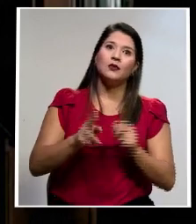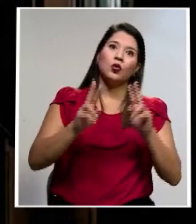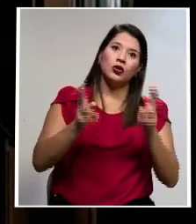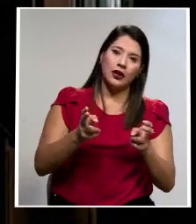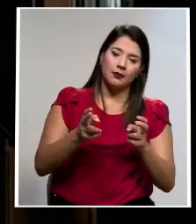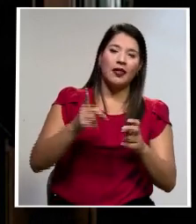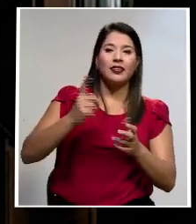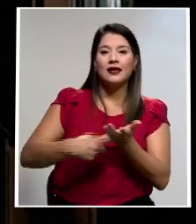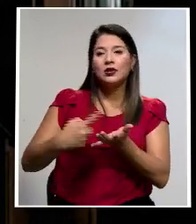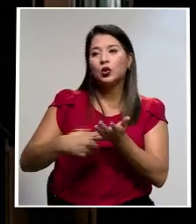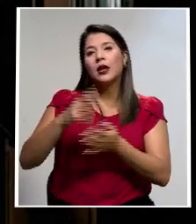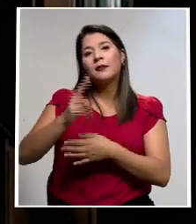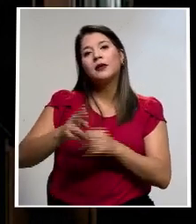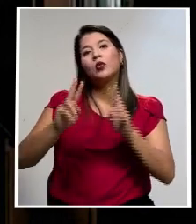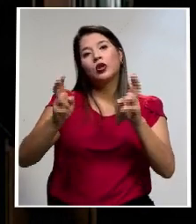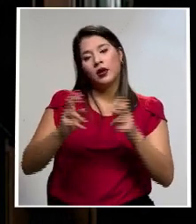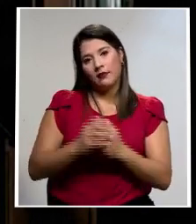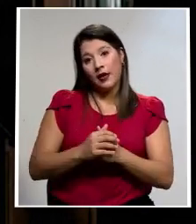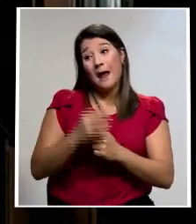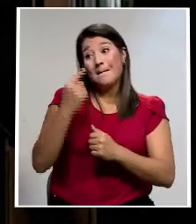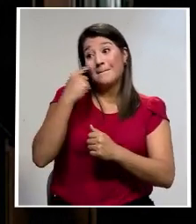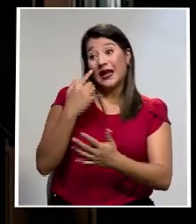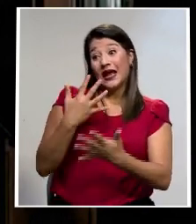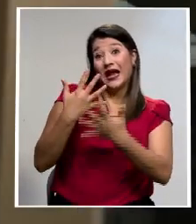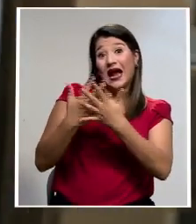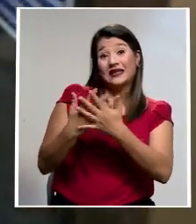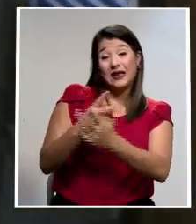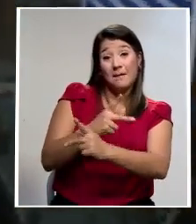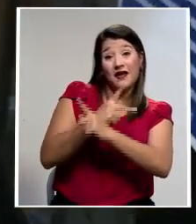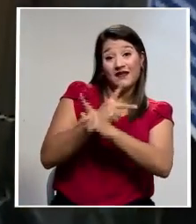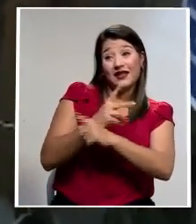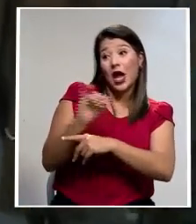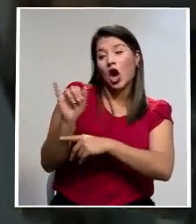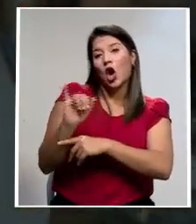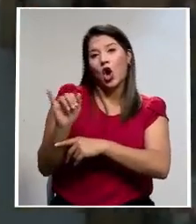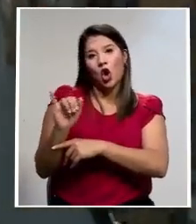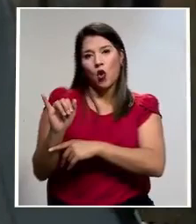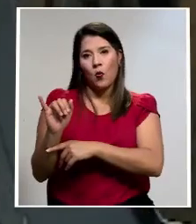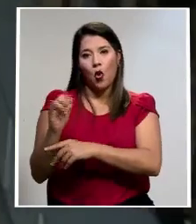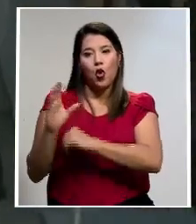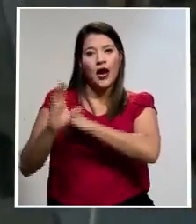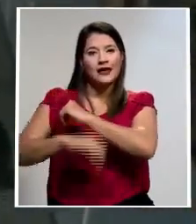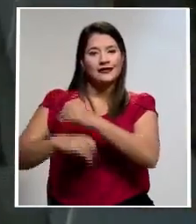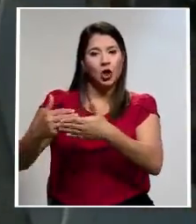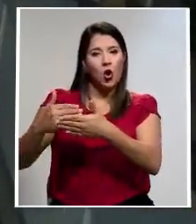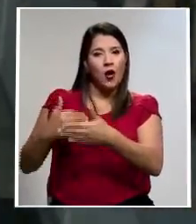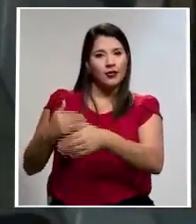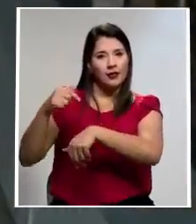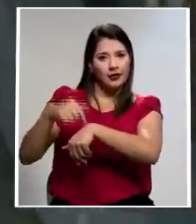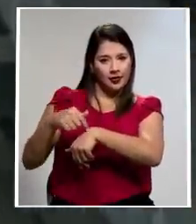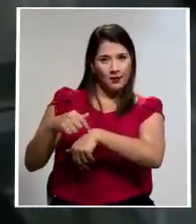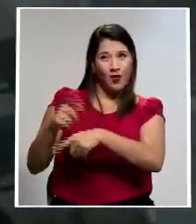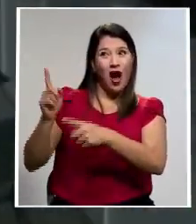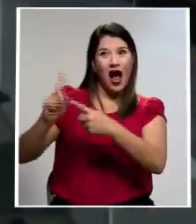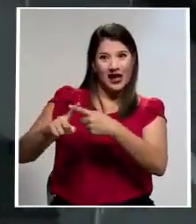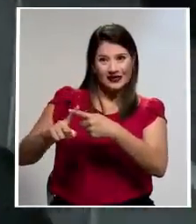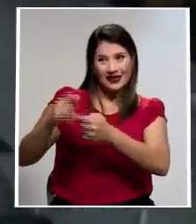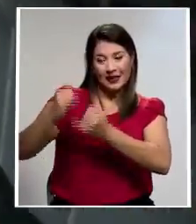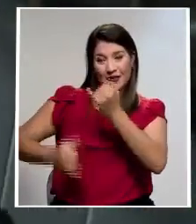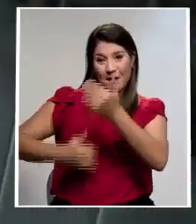lo cual es muy lamentable que se siga dando en este momento. El defensor insiste que dentro de la misma resolución el juez